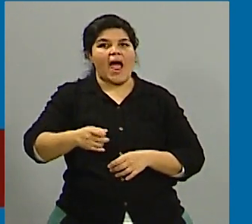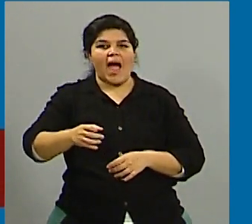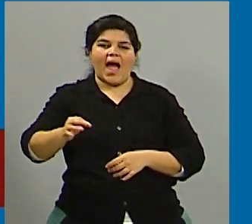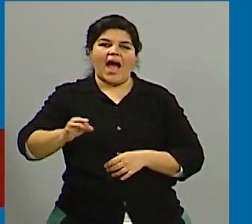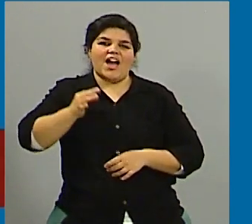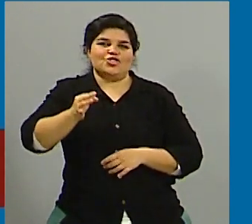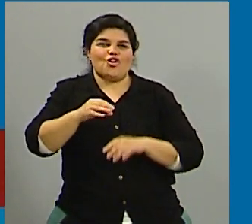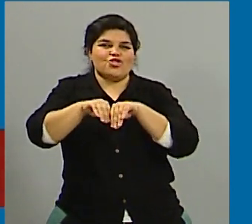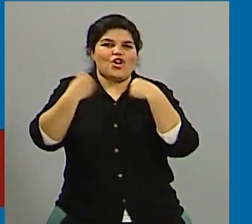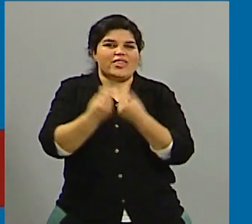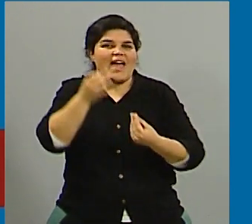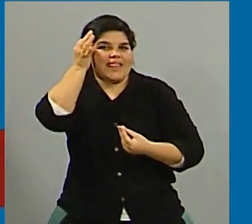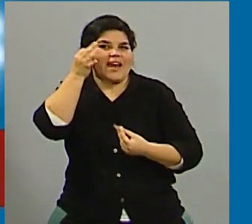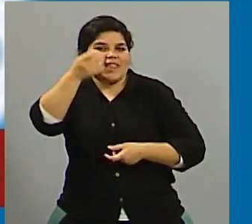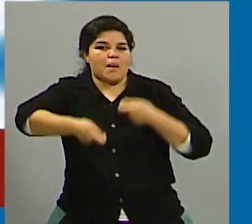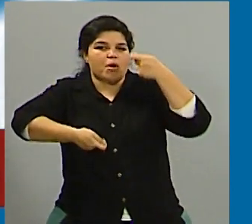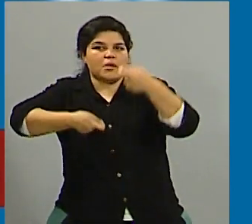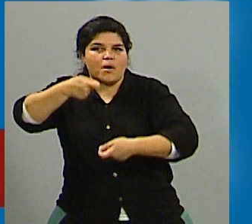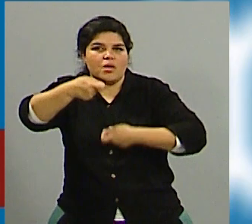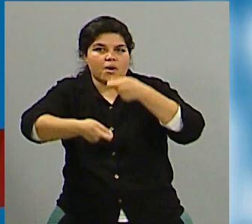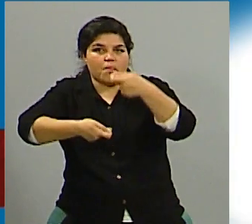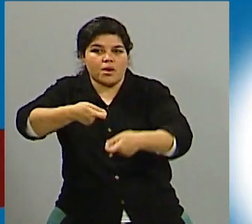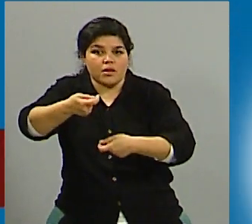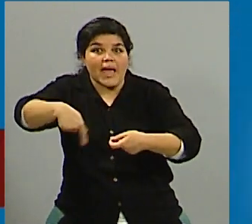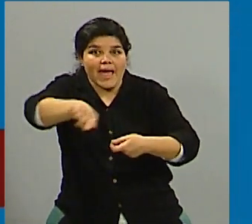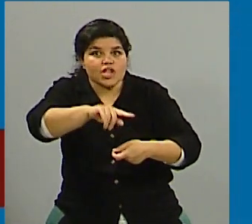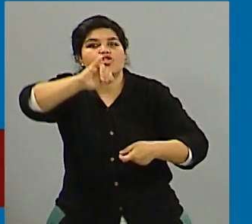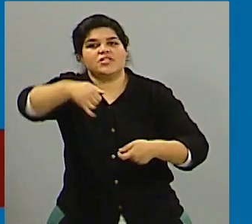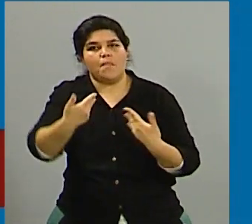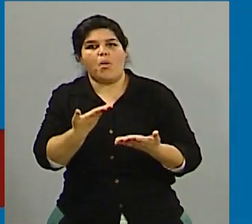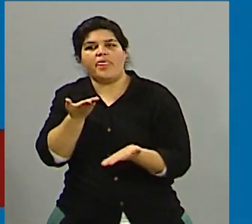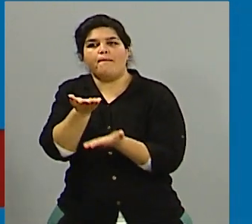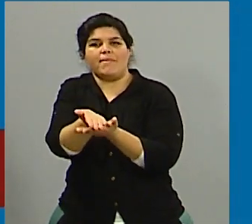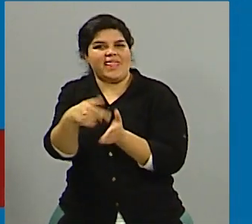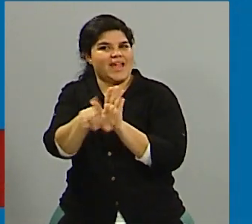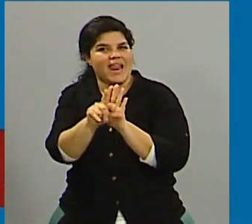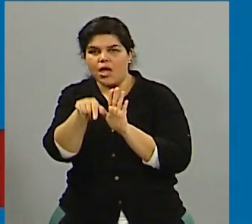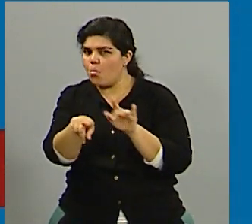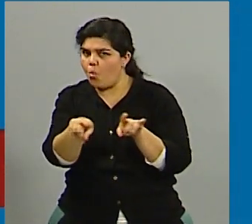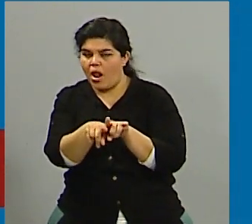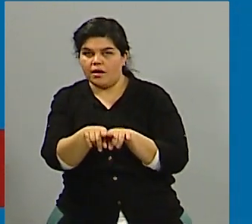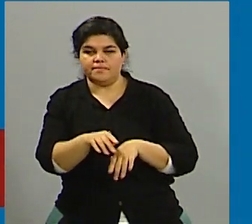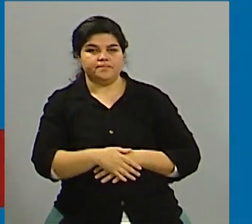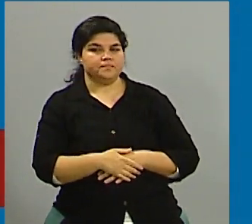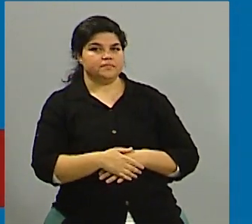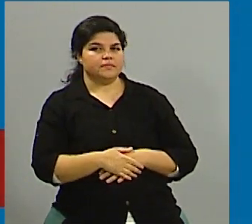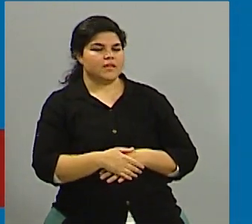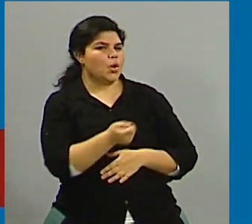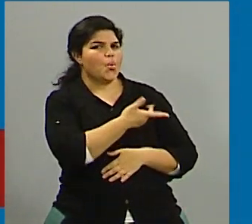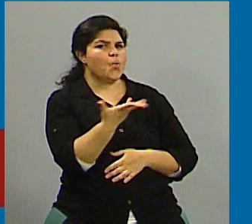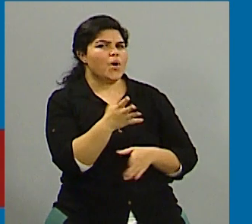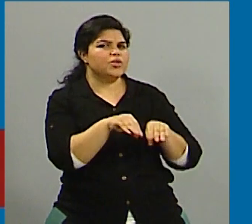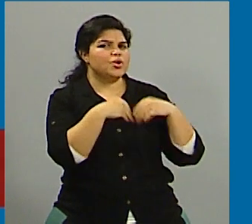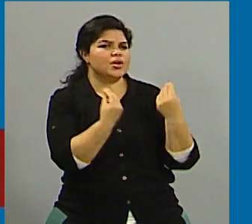tienen el cálculo de cuántos son más o menos los que hoy están cobrando esa jubilación con sus 30 años de aporte sin moratoria? No tenemos el número